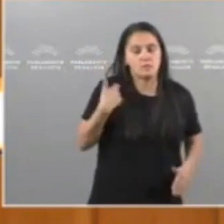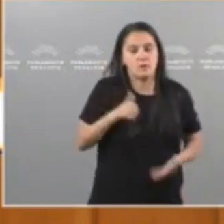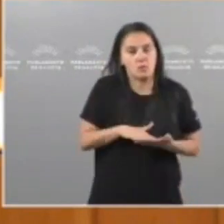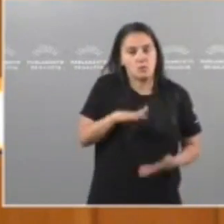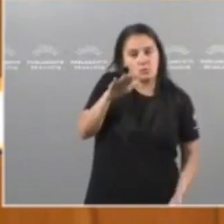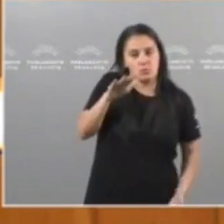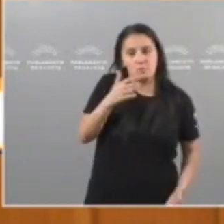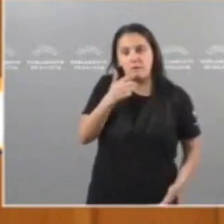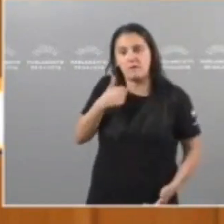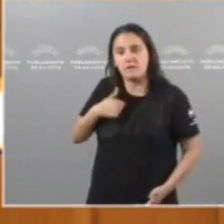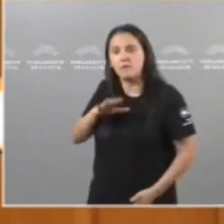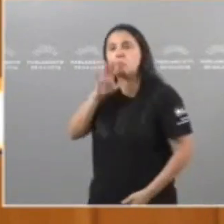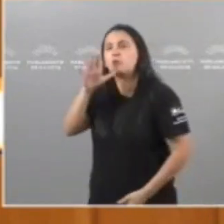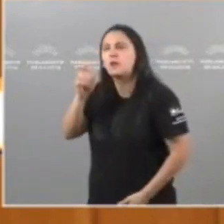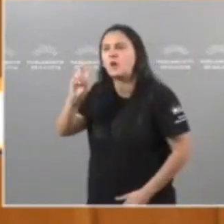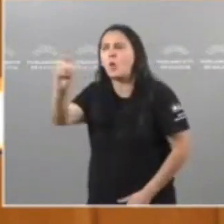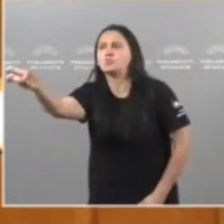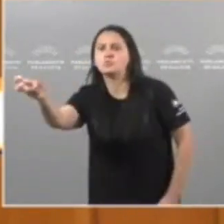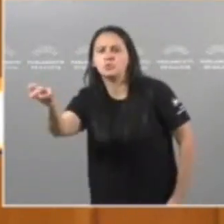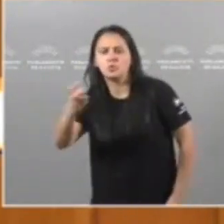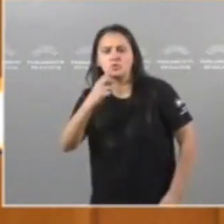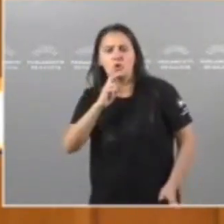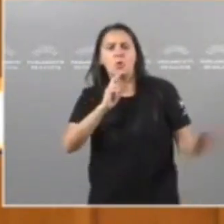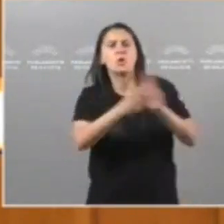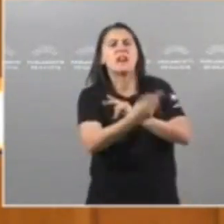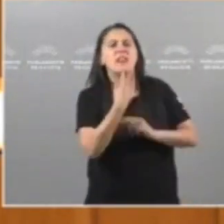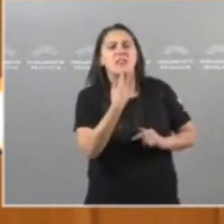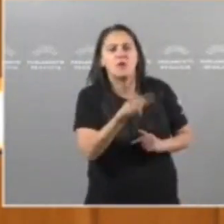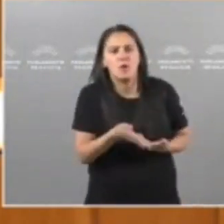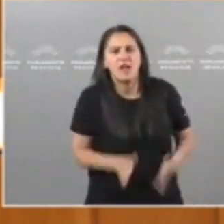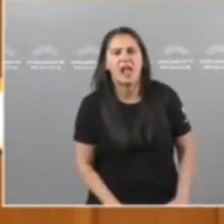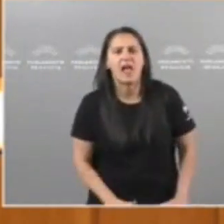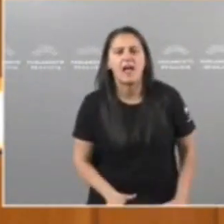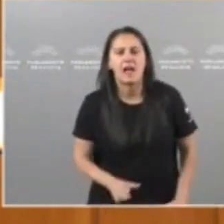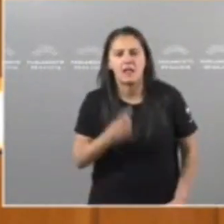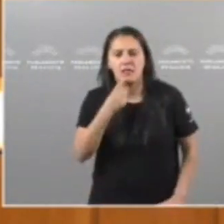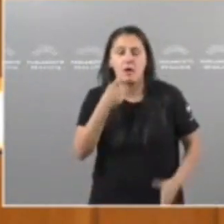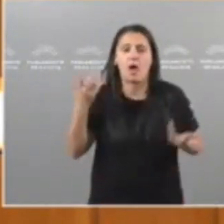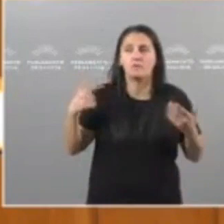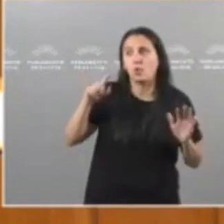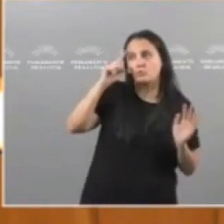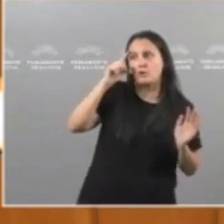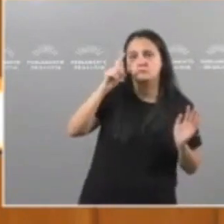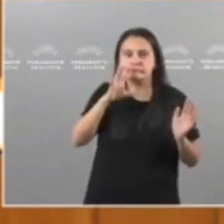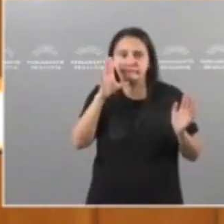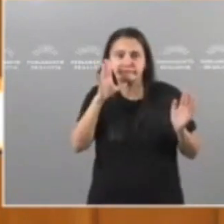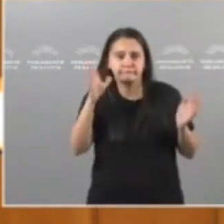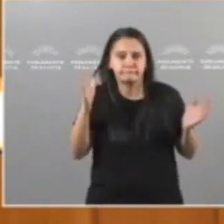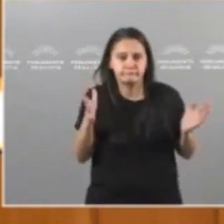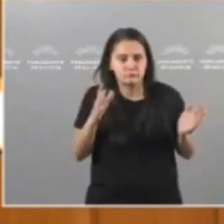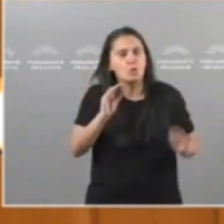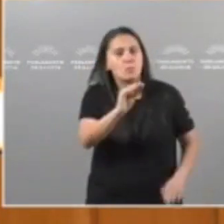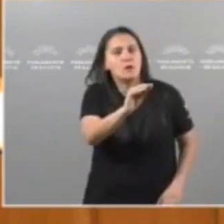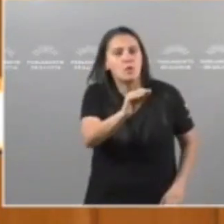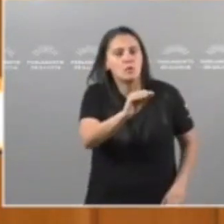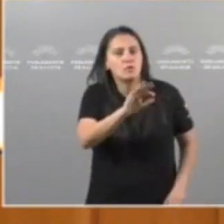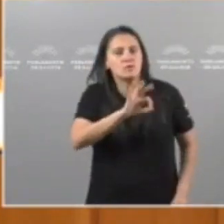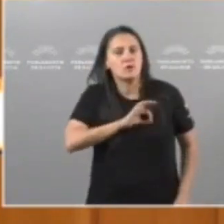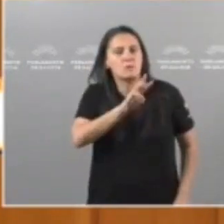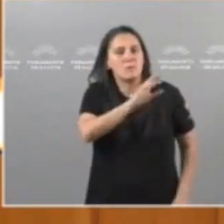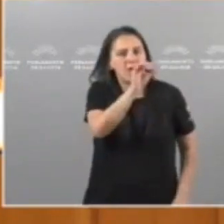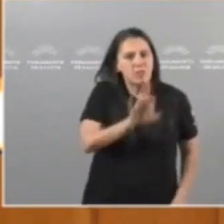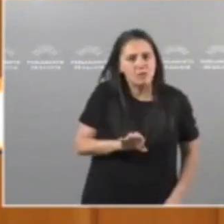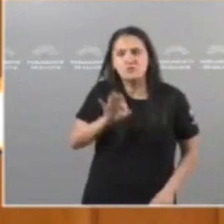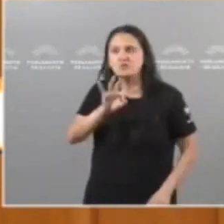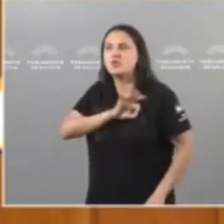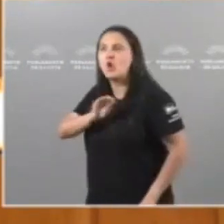nacemento, me dixo que por qué. E que lle respondo a miña filla? Que lle digo, bueno, pois non sei, pregúntalle ao señor Pazos, ao